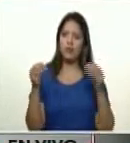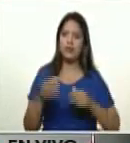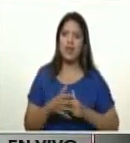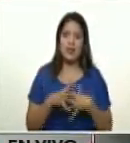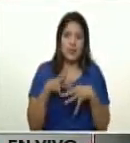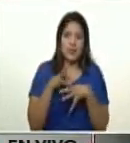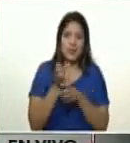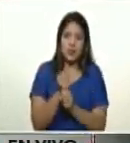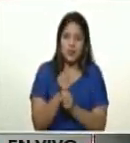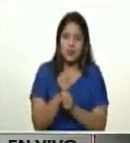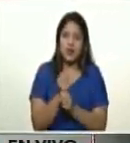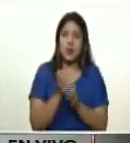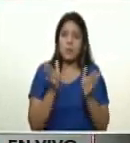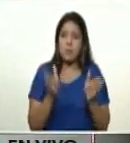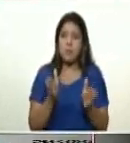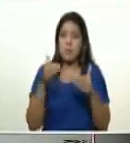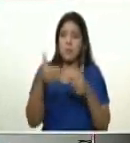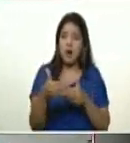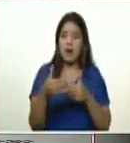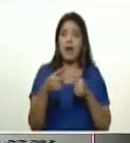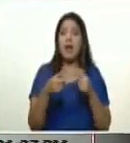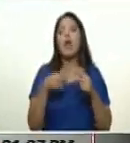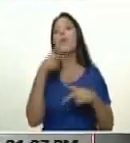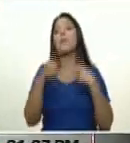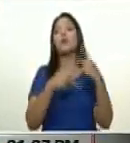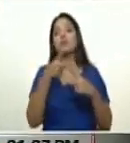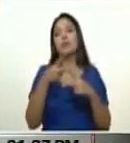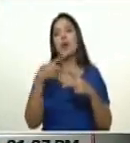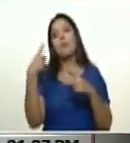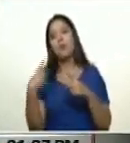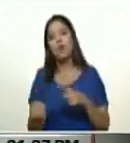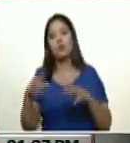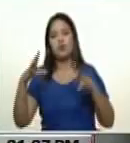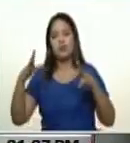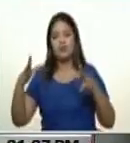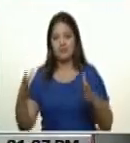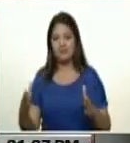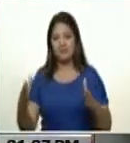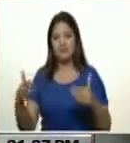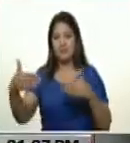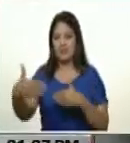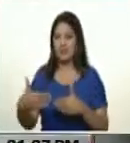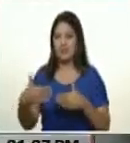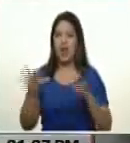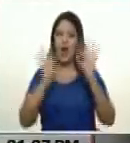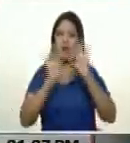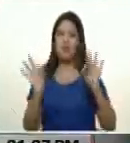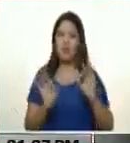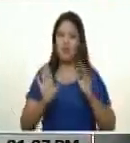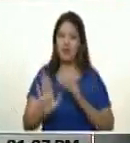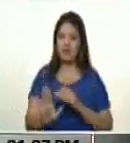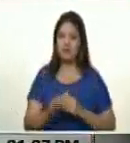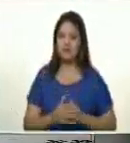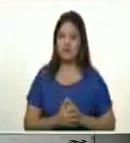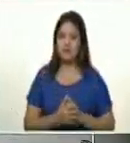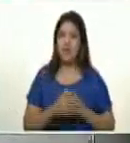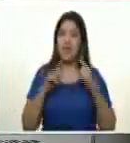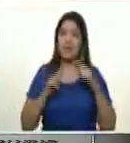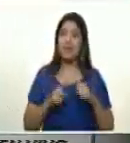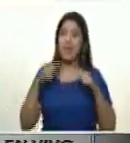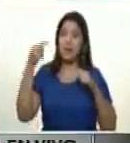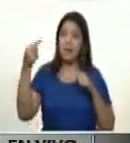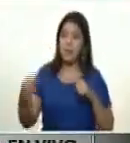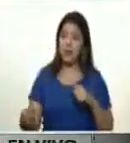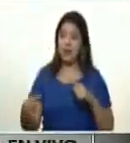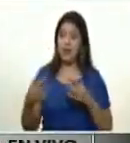lo compacta. Sí. Y lo pasa por un molde. Exacto. Y el molde le da esta forma. Queda acá. Así. Y luego de esta forma sale